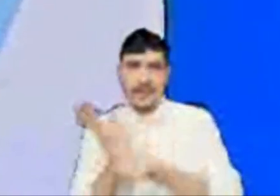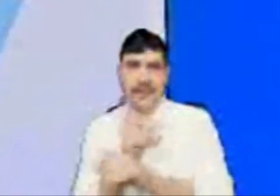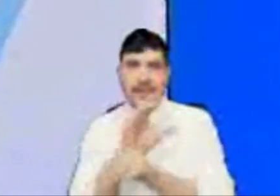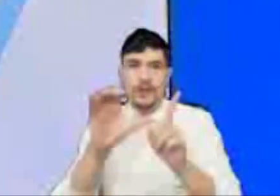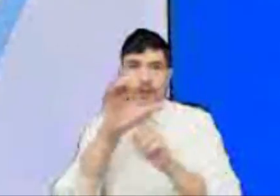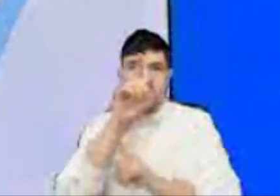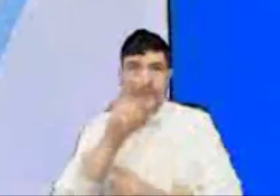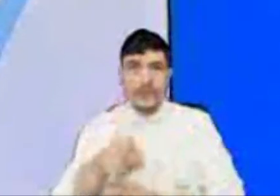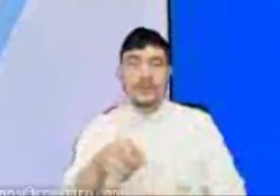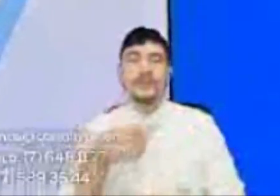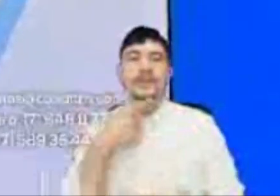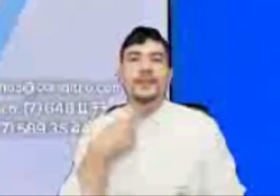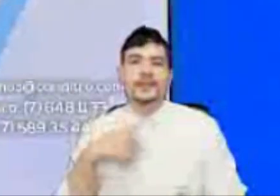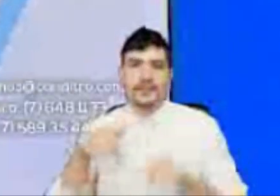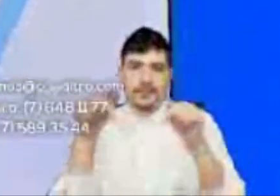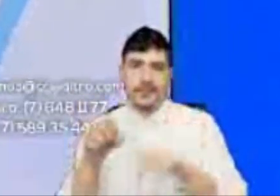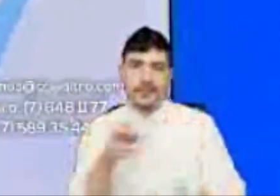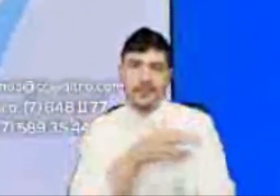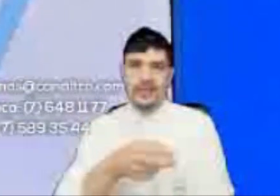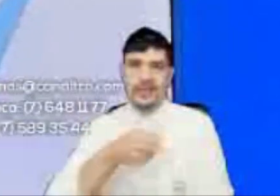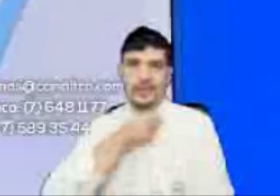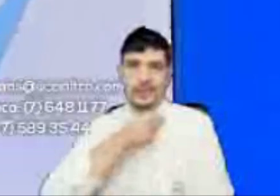central de Oriente Noticias.